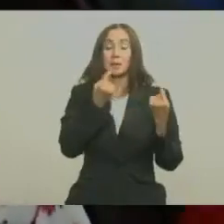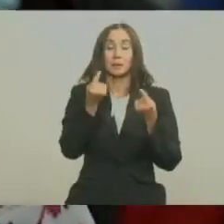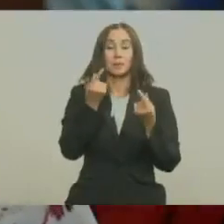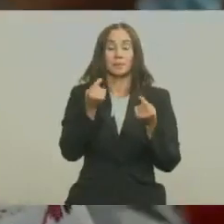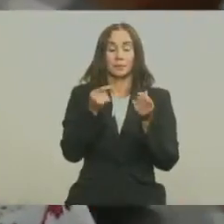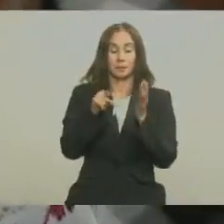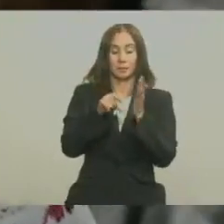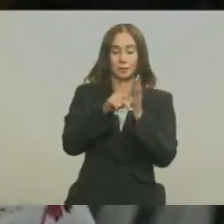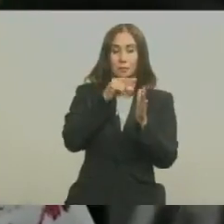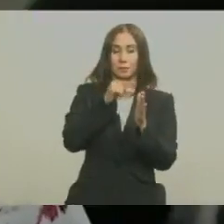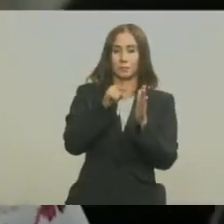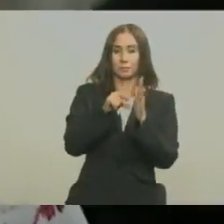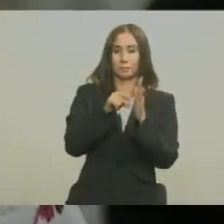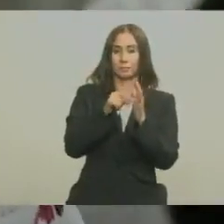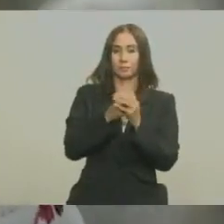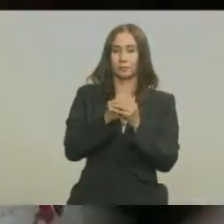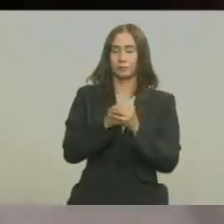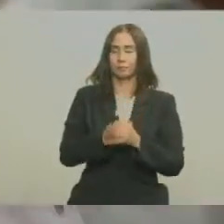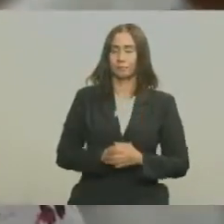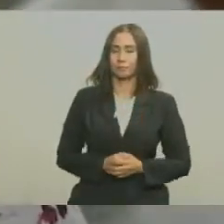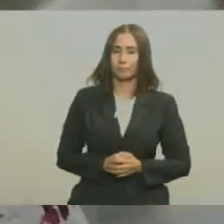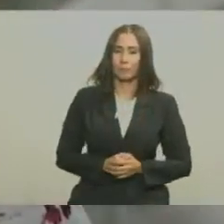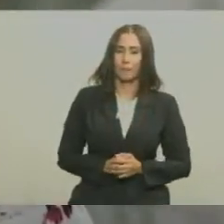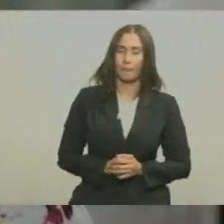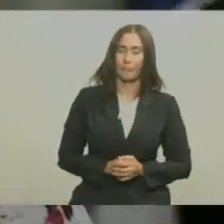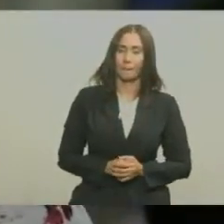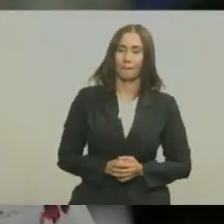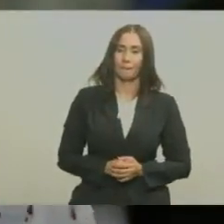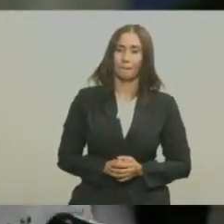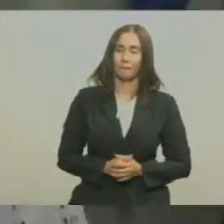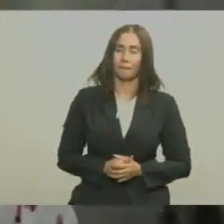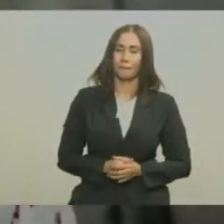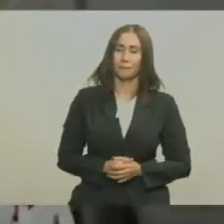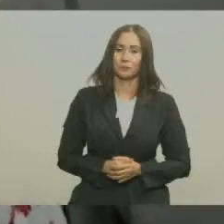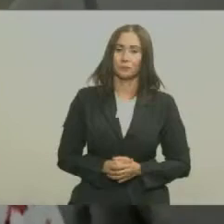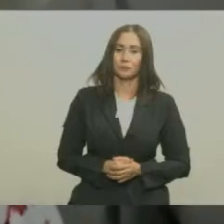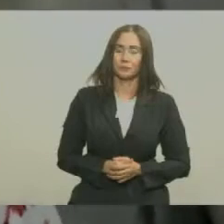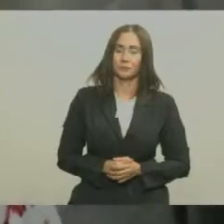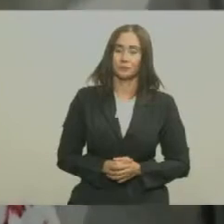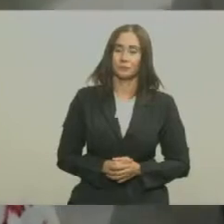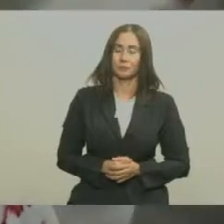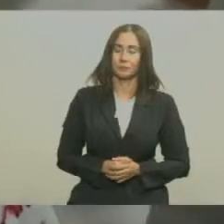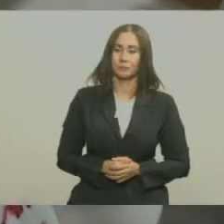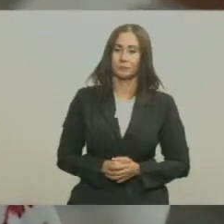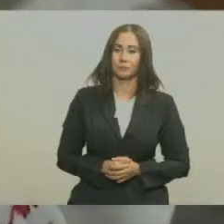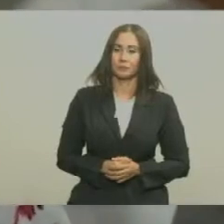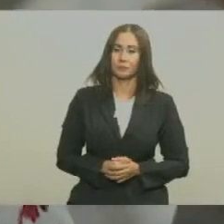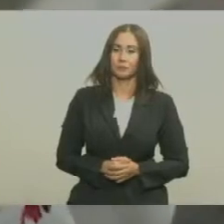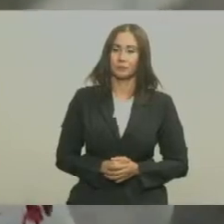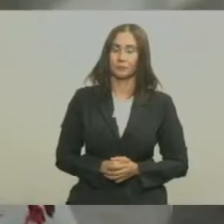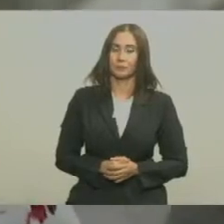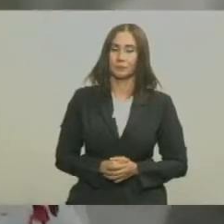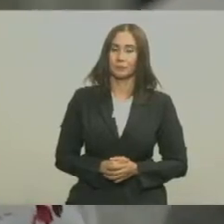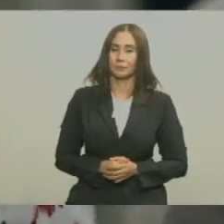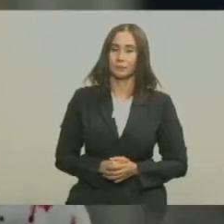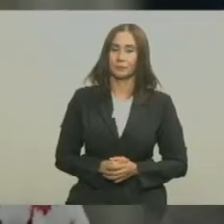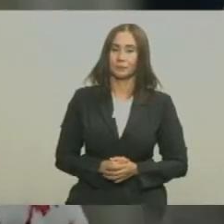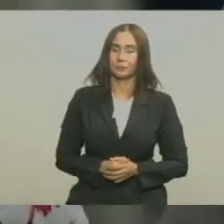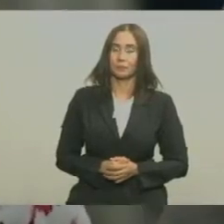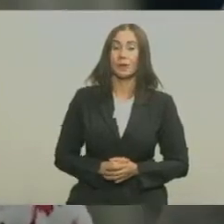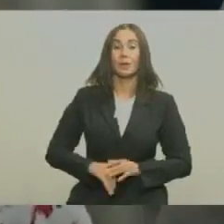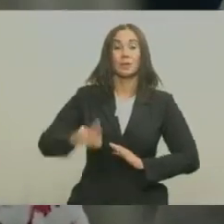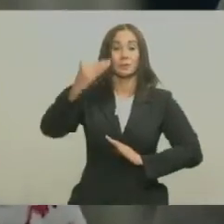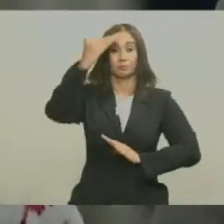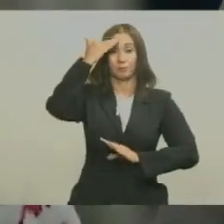Código Penal, que donde establece, si se contempla poner como de orden público